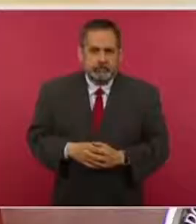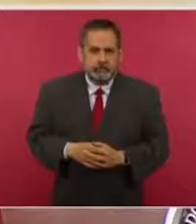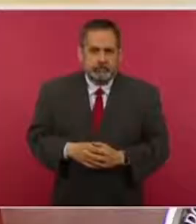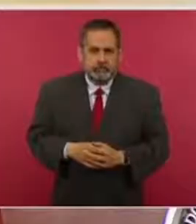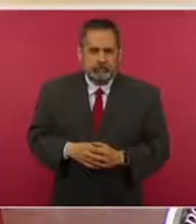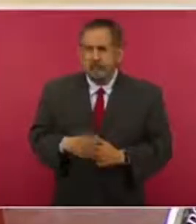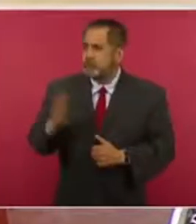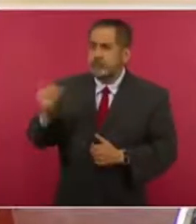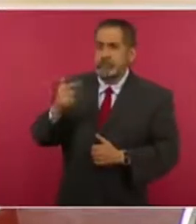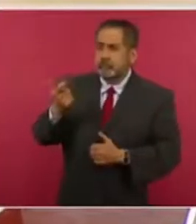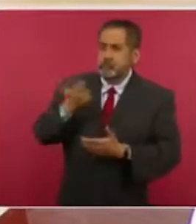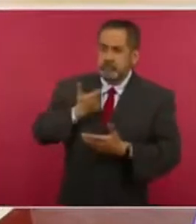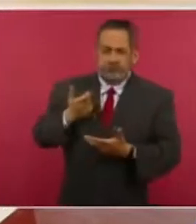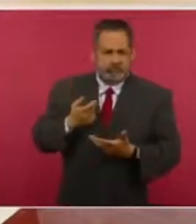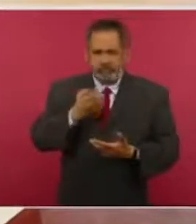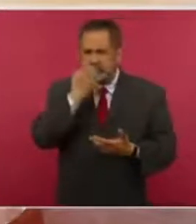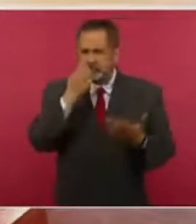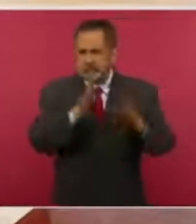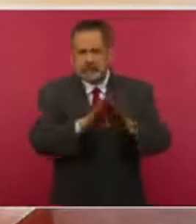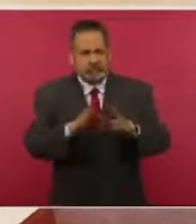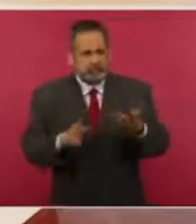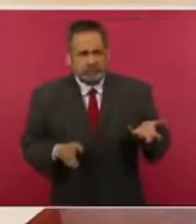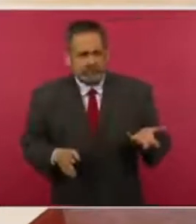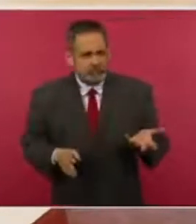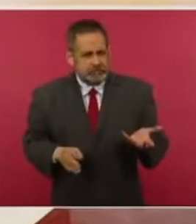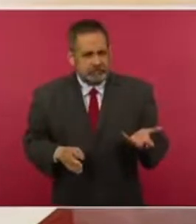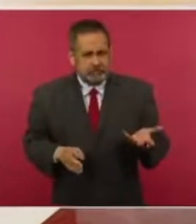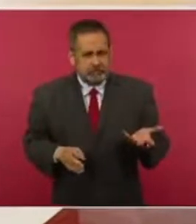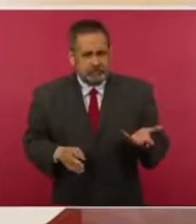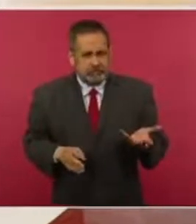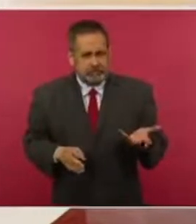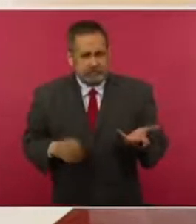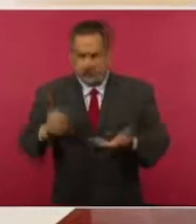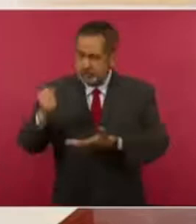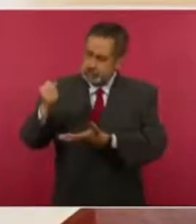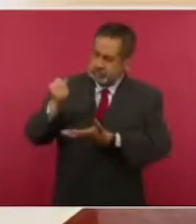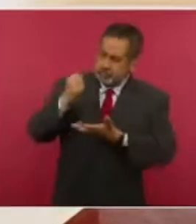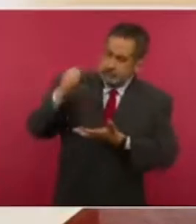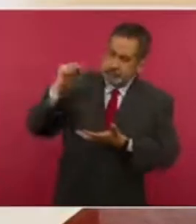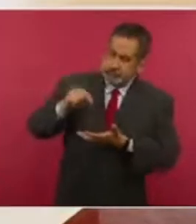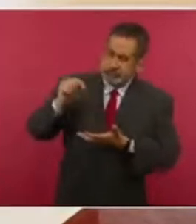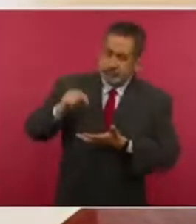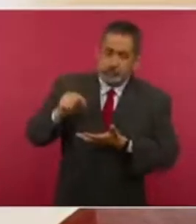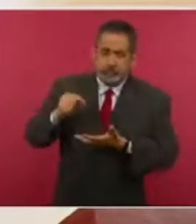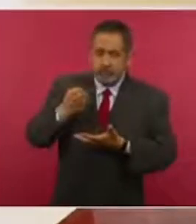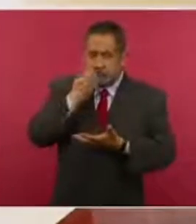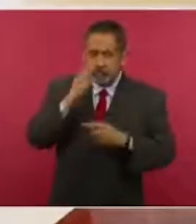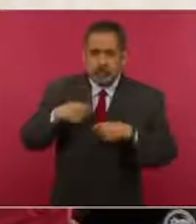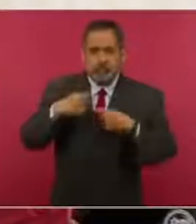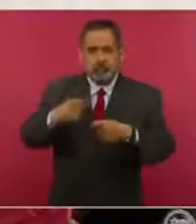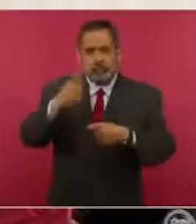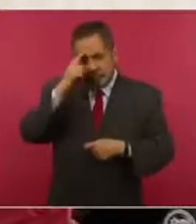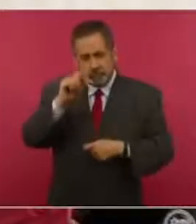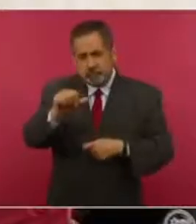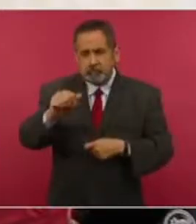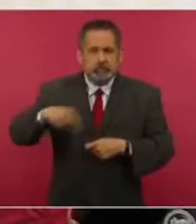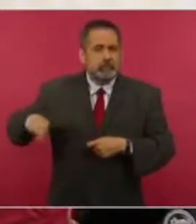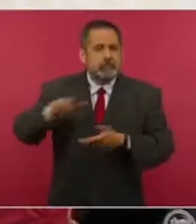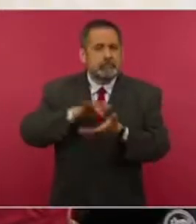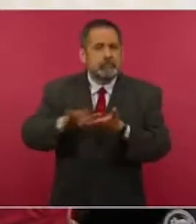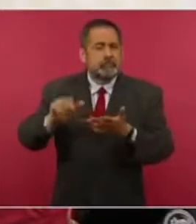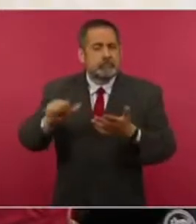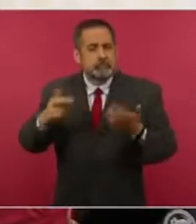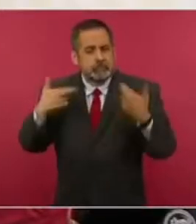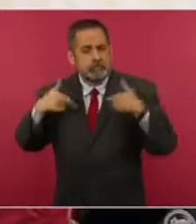Y se supone que el presupuesto era para ayudar al maestro